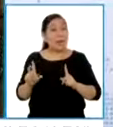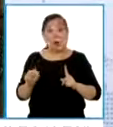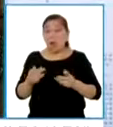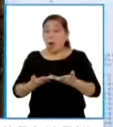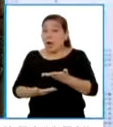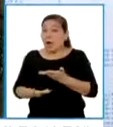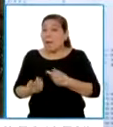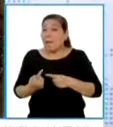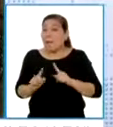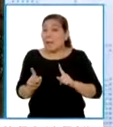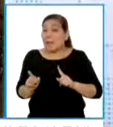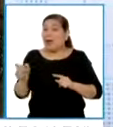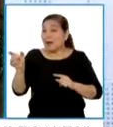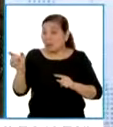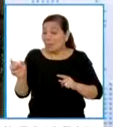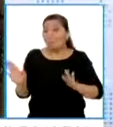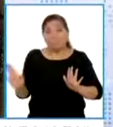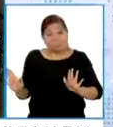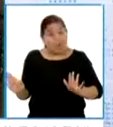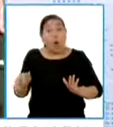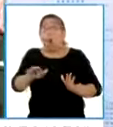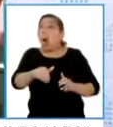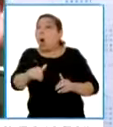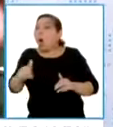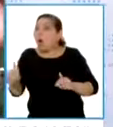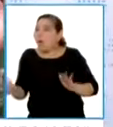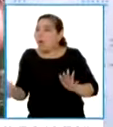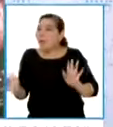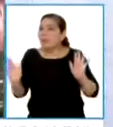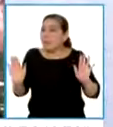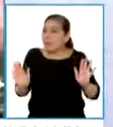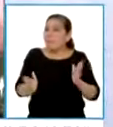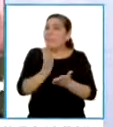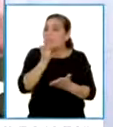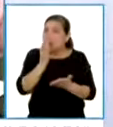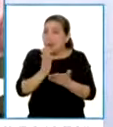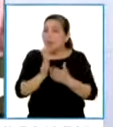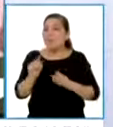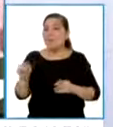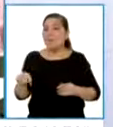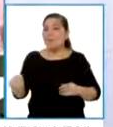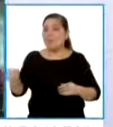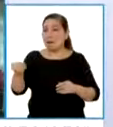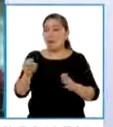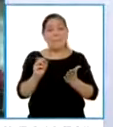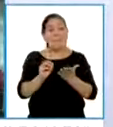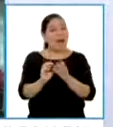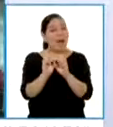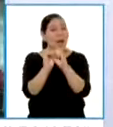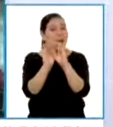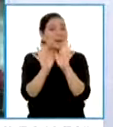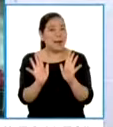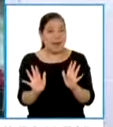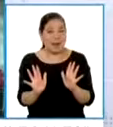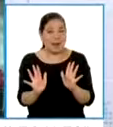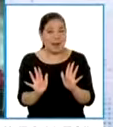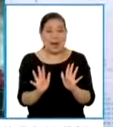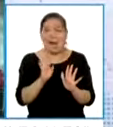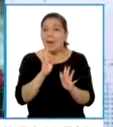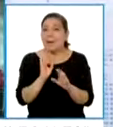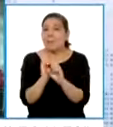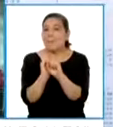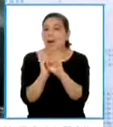estaba negociando, pero era funcionario, pueden haber responsabilidades administrativas o disciplinarias. Entonces, aclaremos los conceptos. Estamos